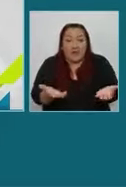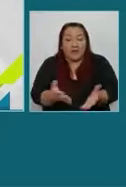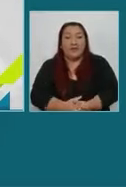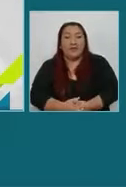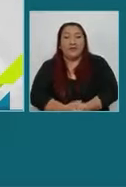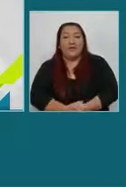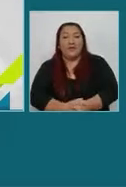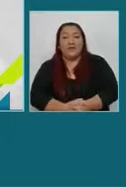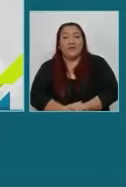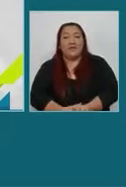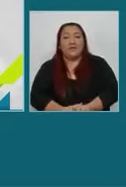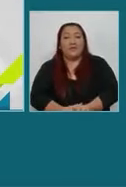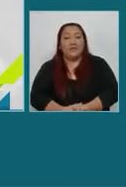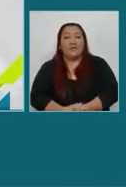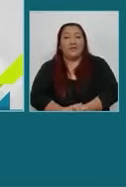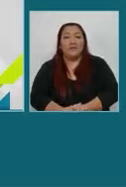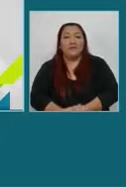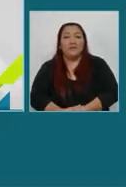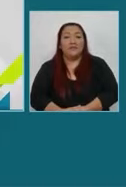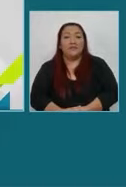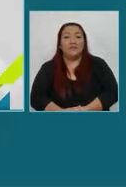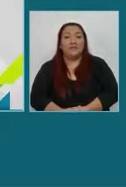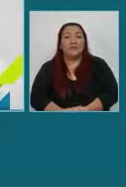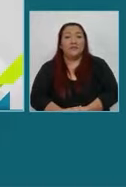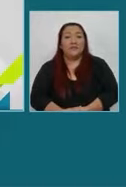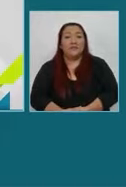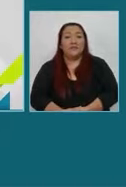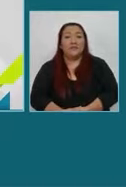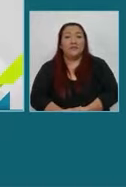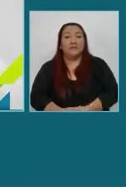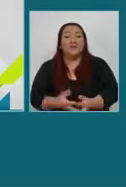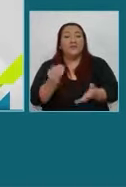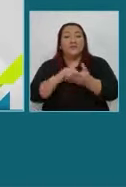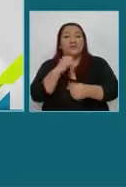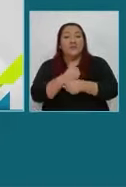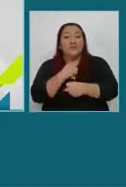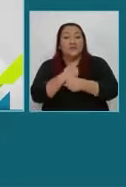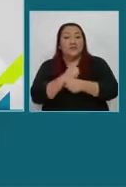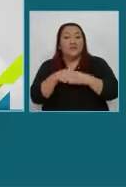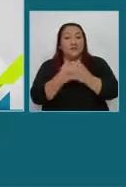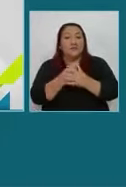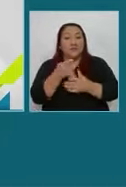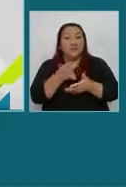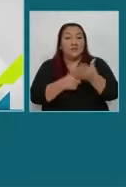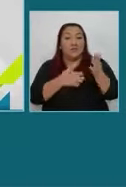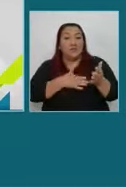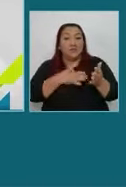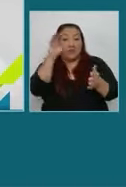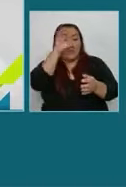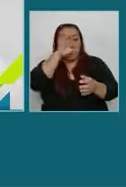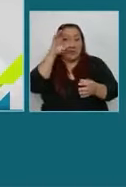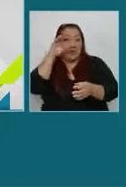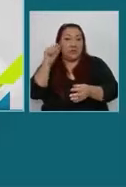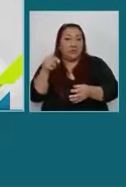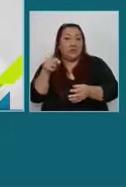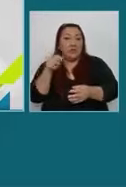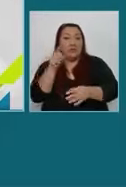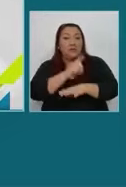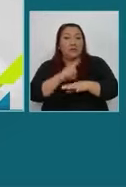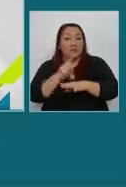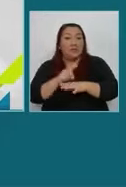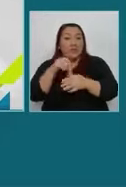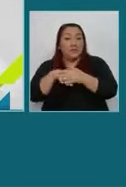disposición. El tipo de tareas que nosotros buscamos